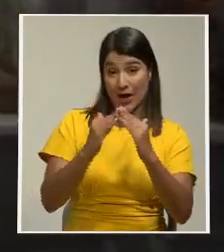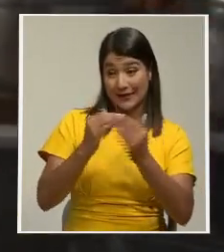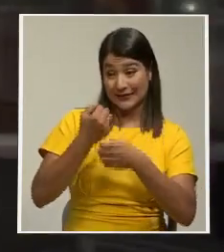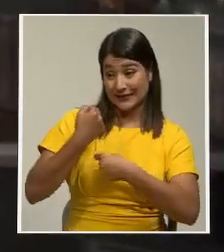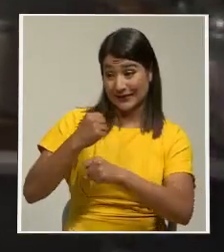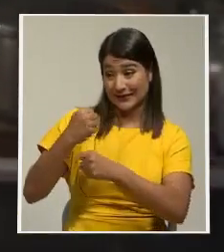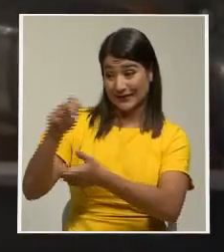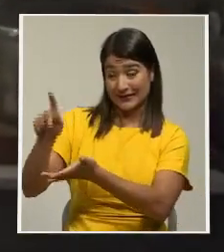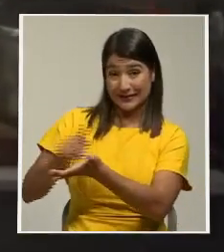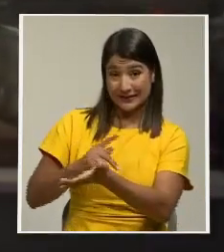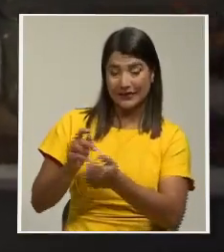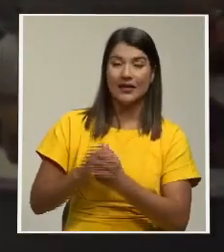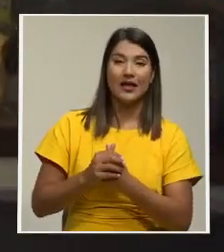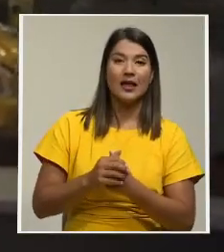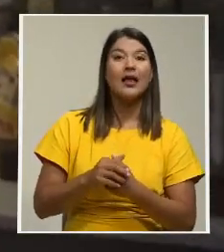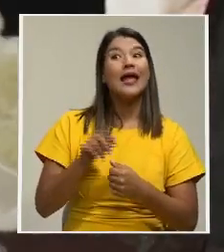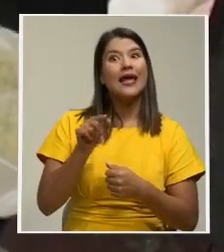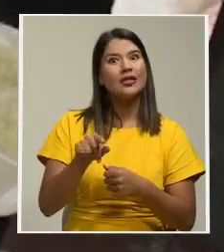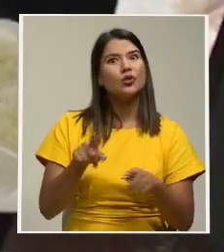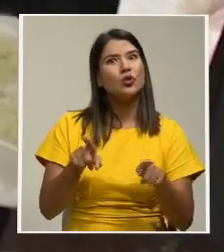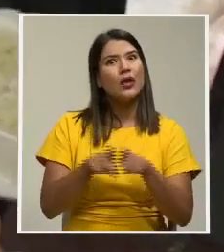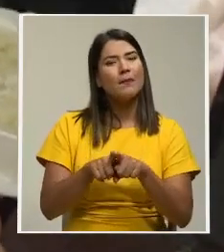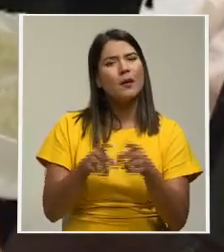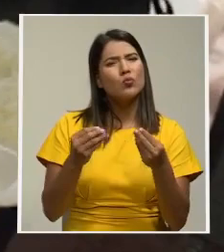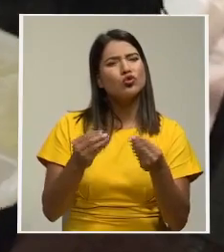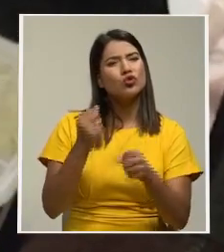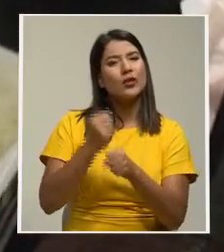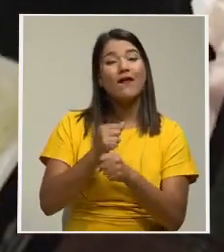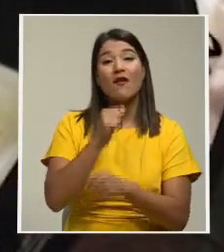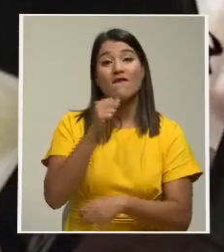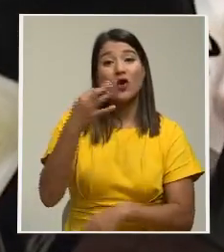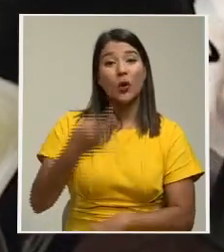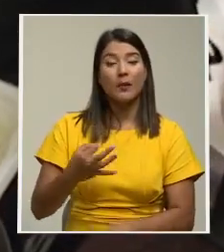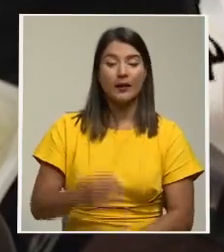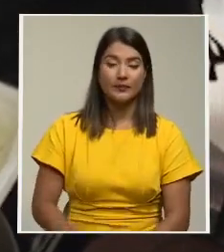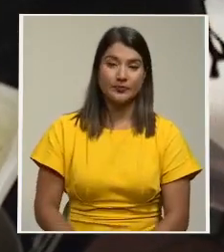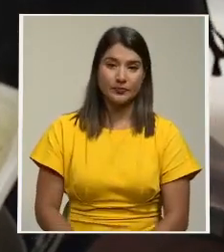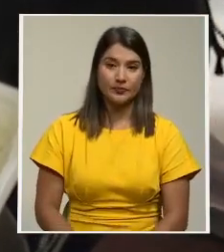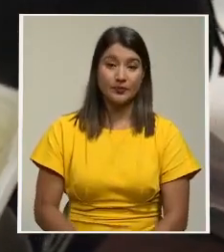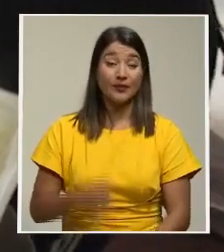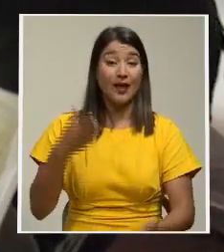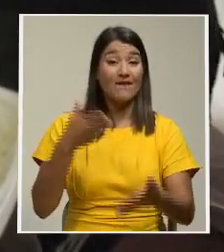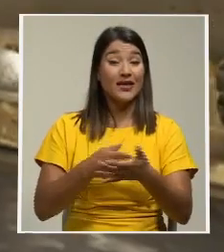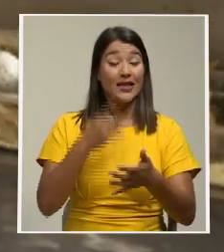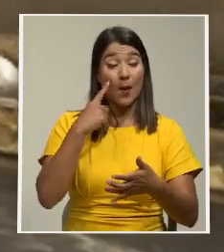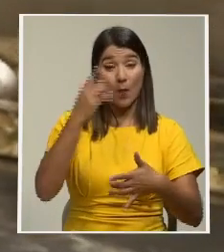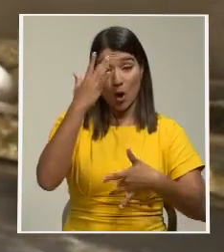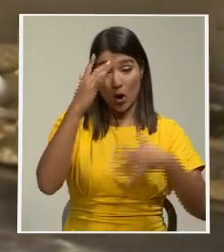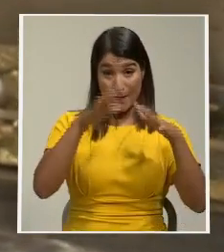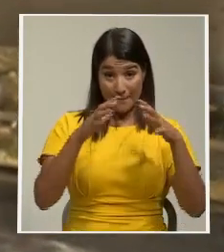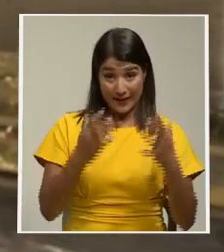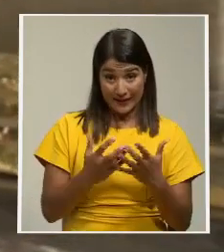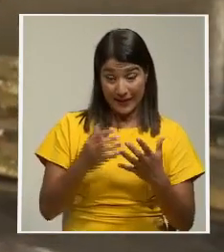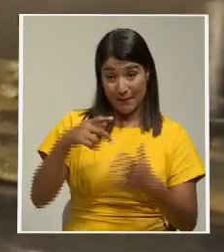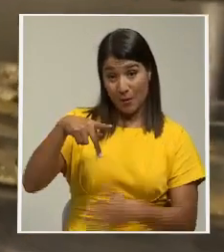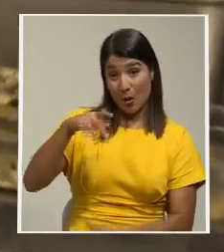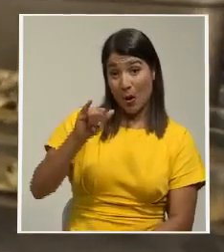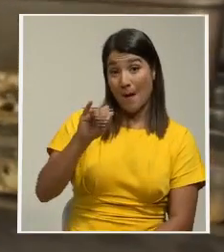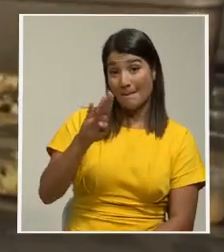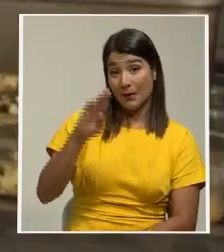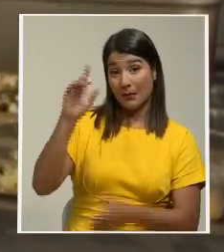que además se caracterizan por altas tasas de informalidad. Afectado por la pandemia, el Producto Interno Bruto Regional